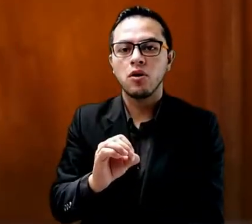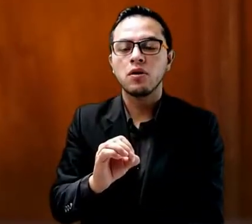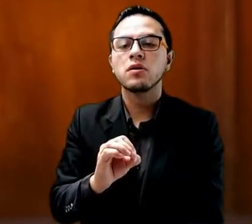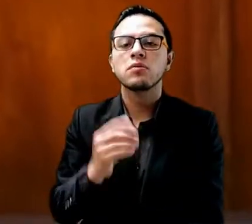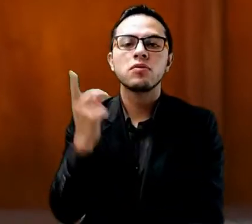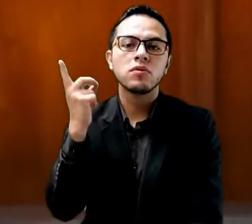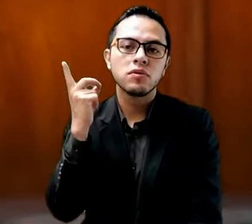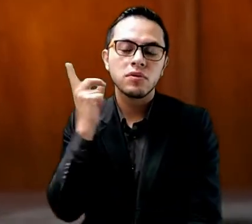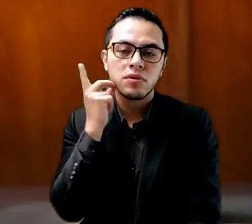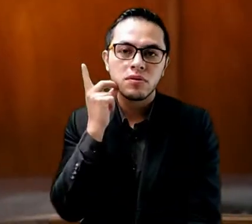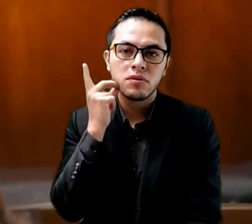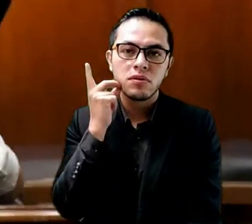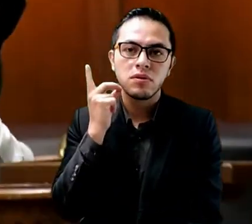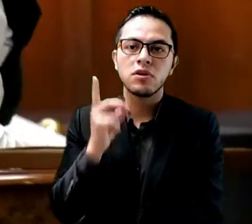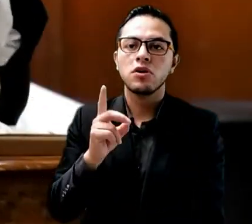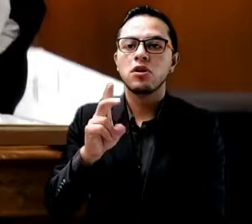cuanto.